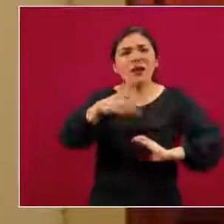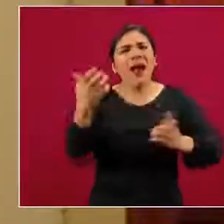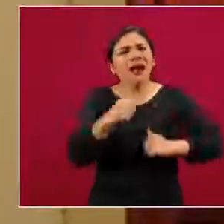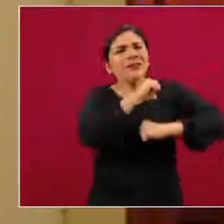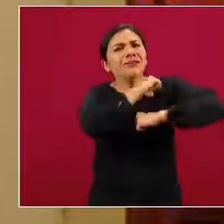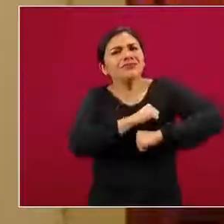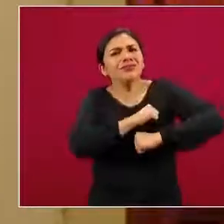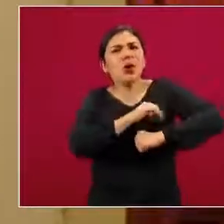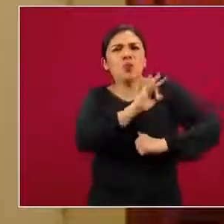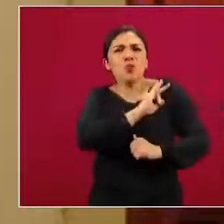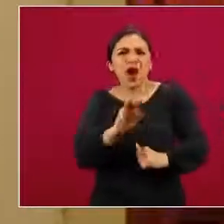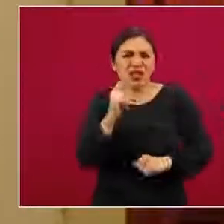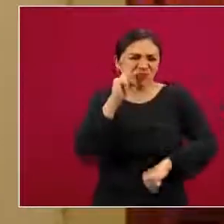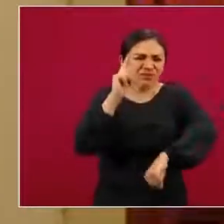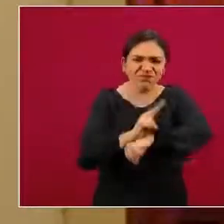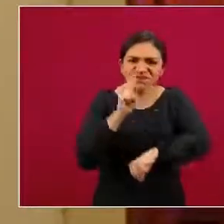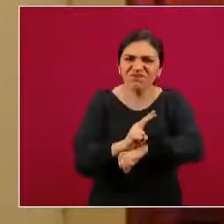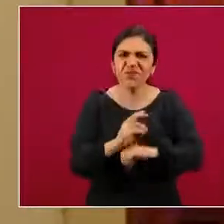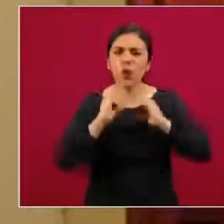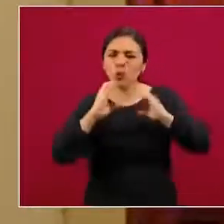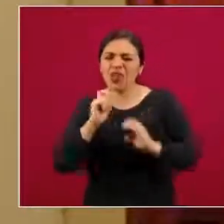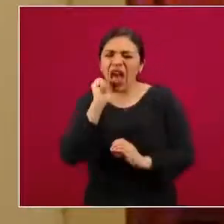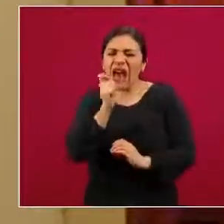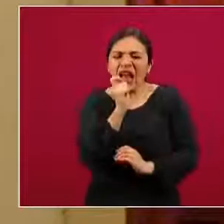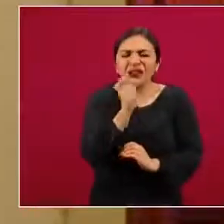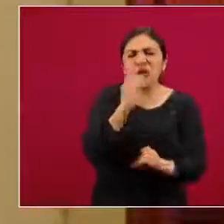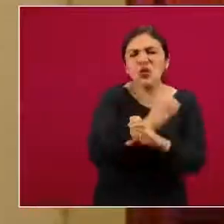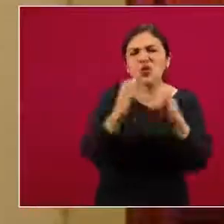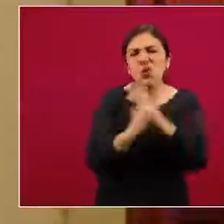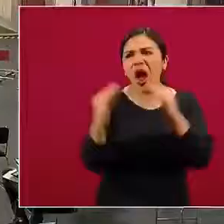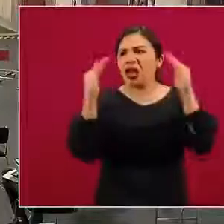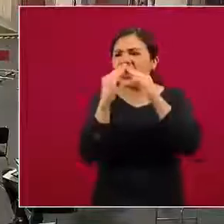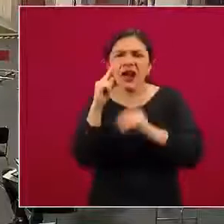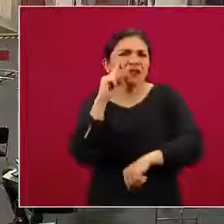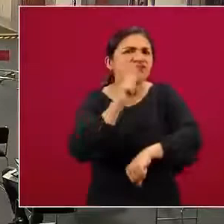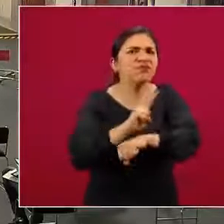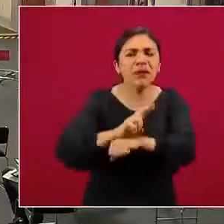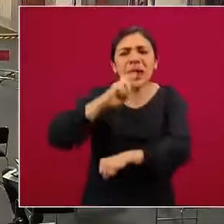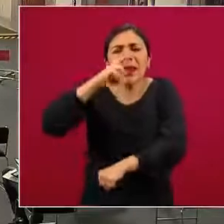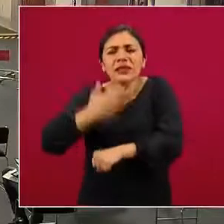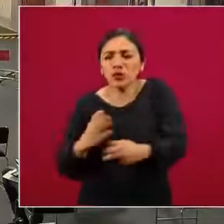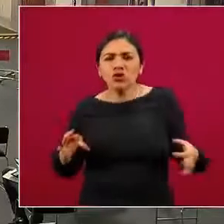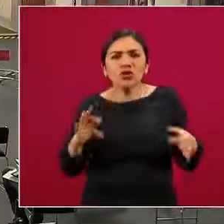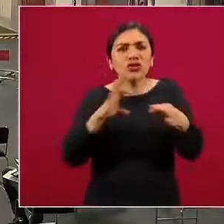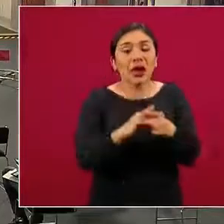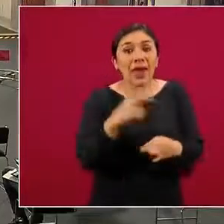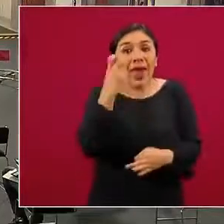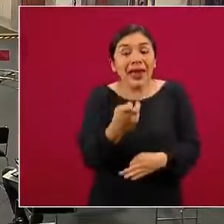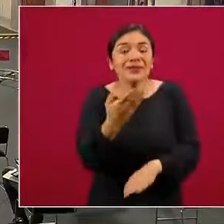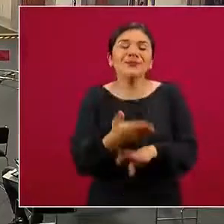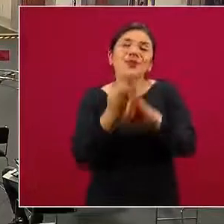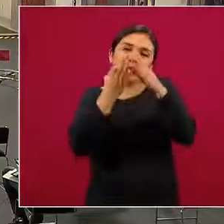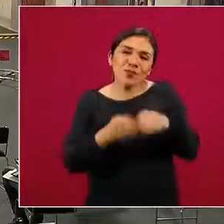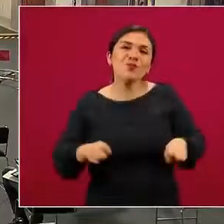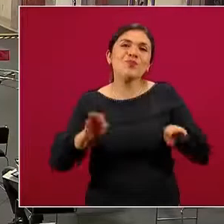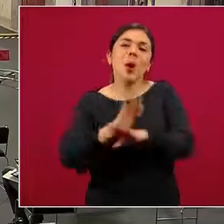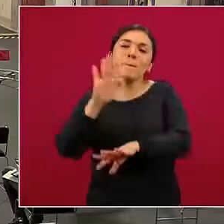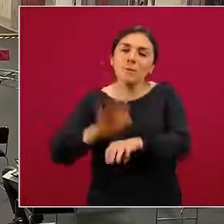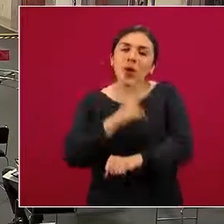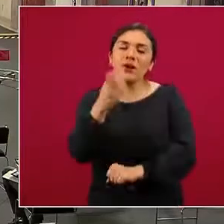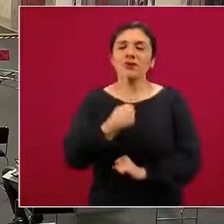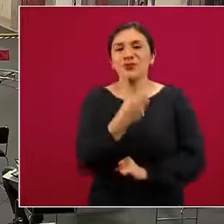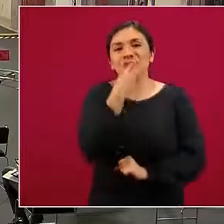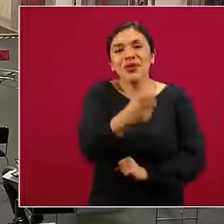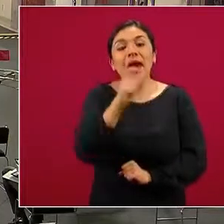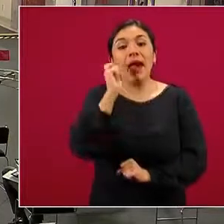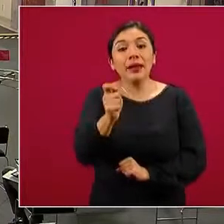de la vida, de hacerse cargo de la cotidianidad, de ser corresponsable. Y esto es muy importante, por eso nosotros